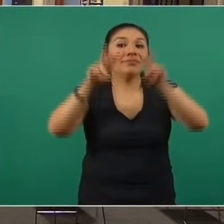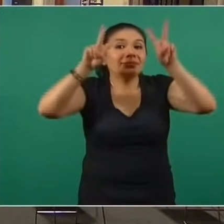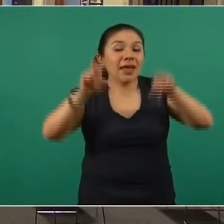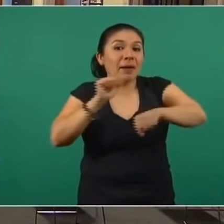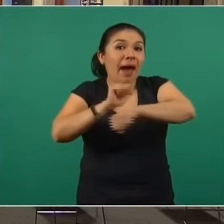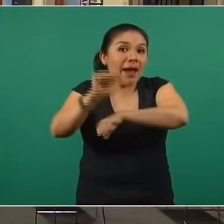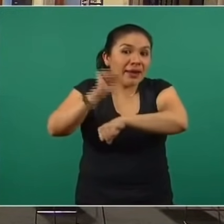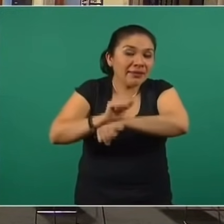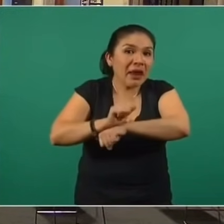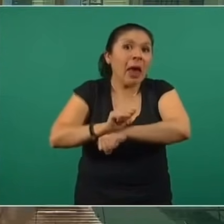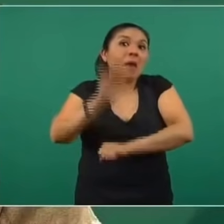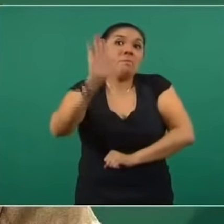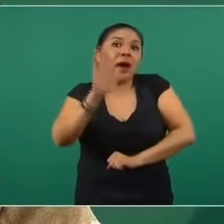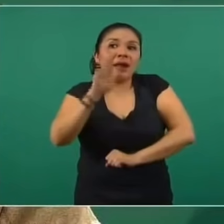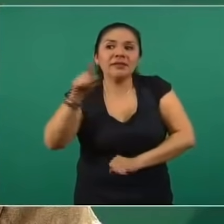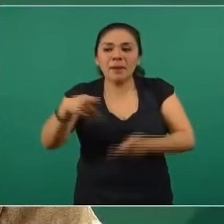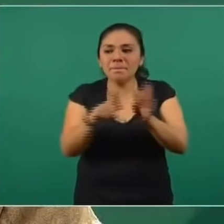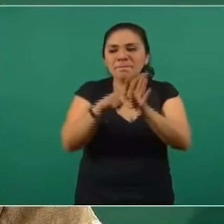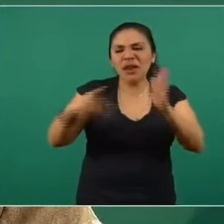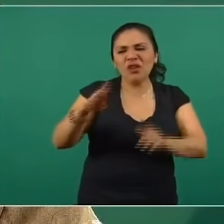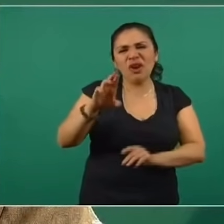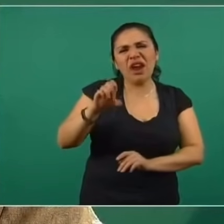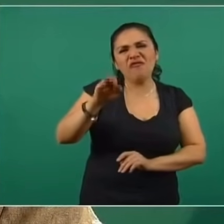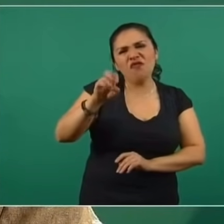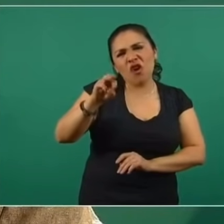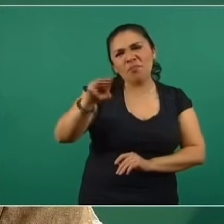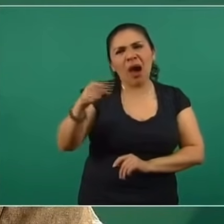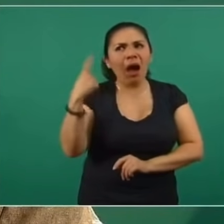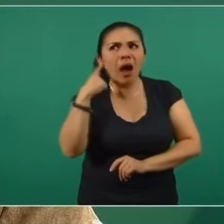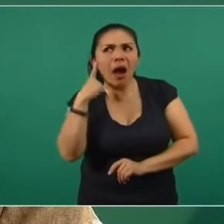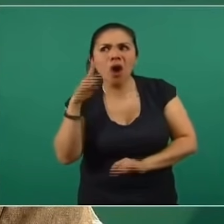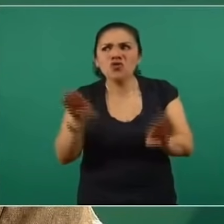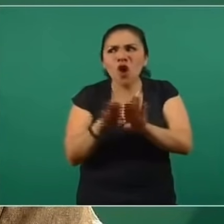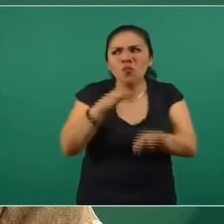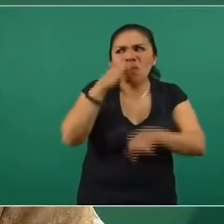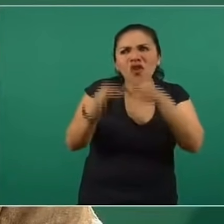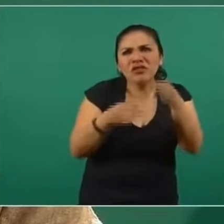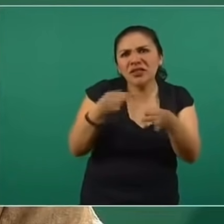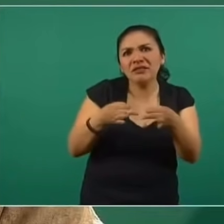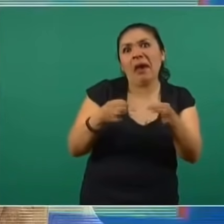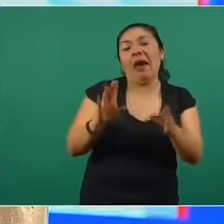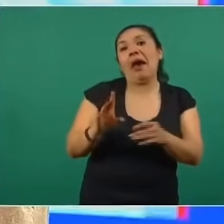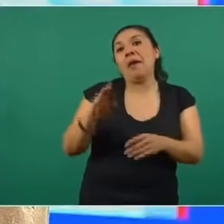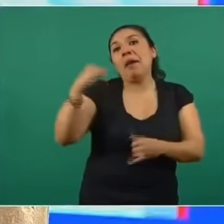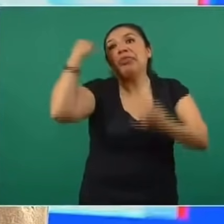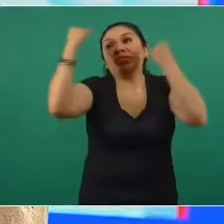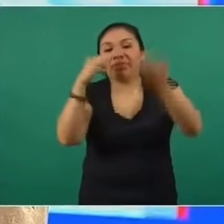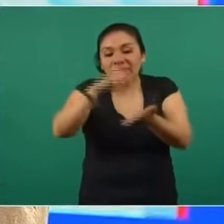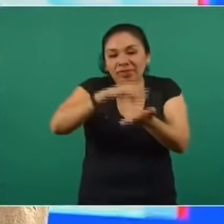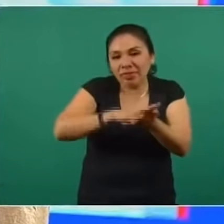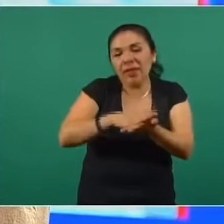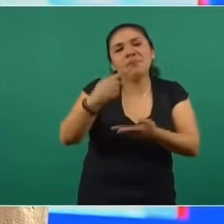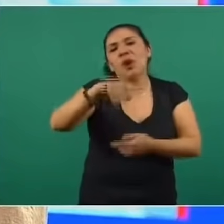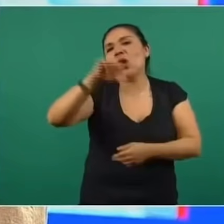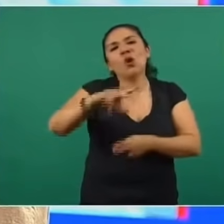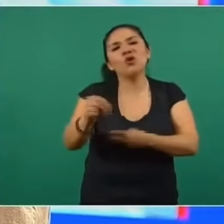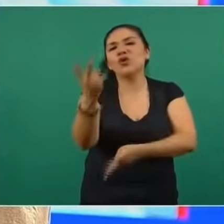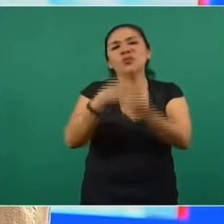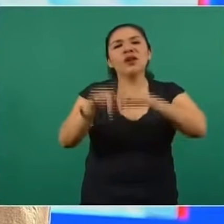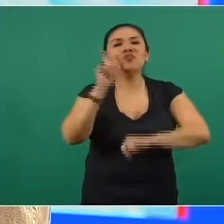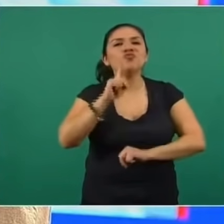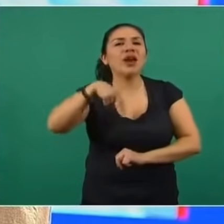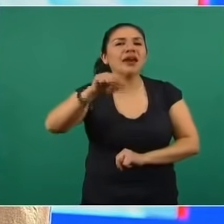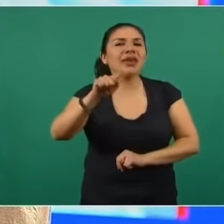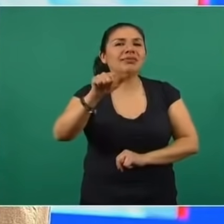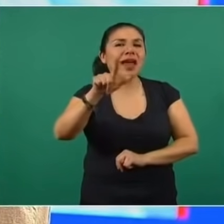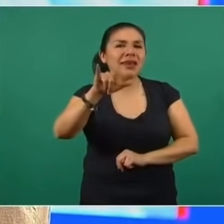ahí Reforma oyó algunas noticias, pero ya hoy no está aquí Natalia Vitela, pero por